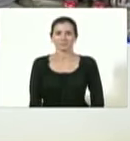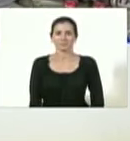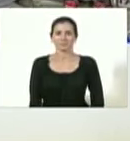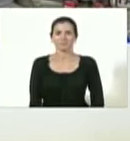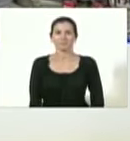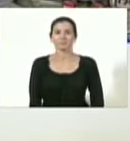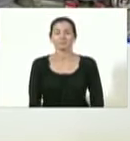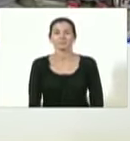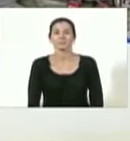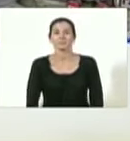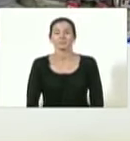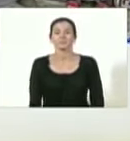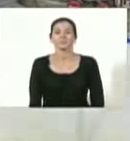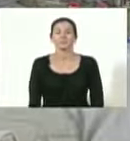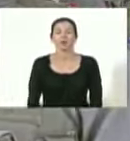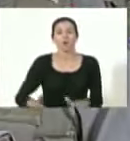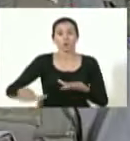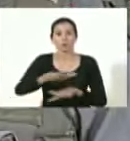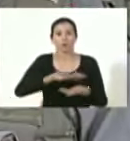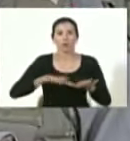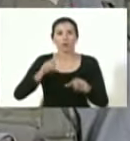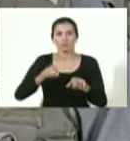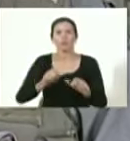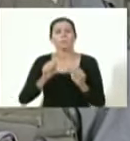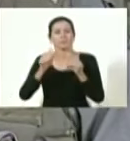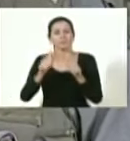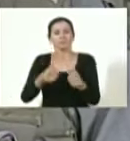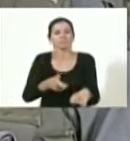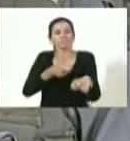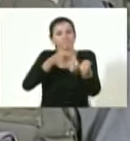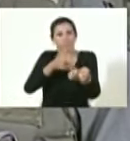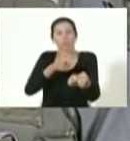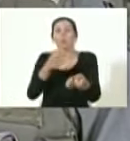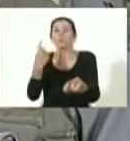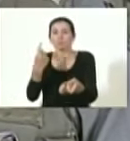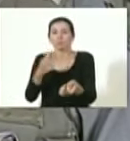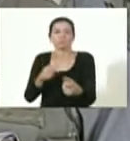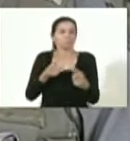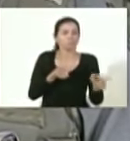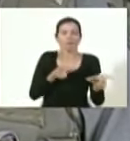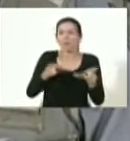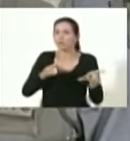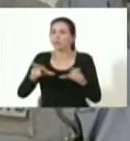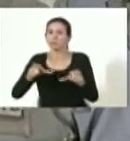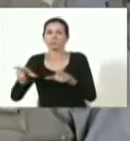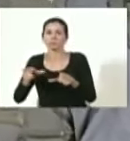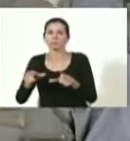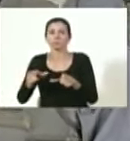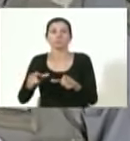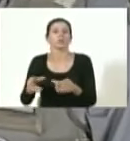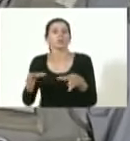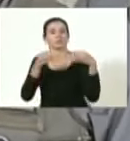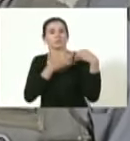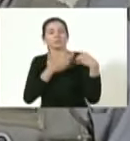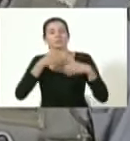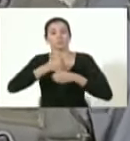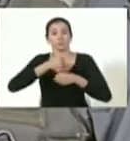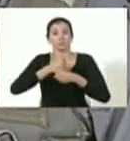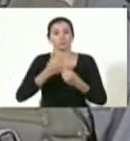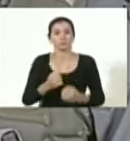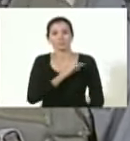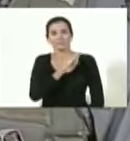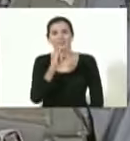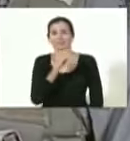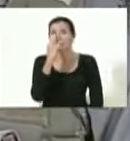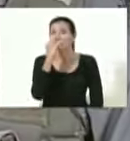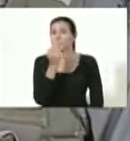De los llanos, pasar a condición de combate 1 y activar el área de responsabilidad Zamora.